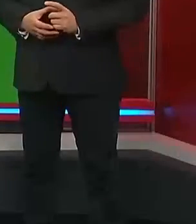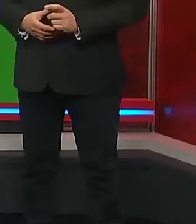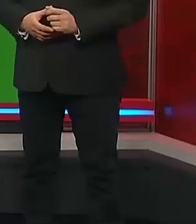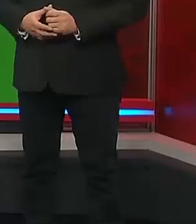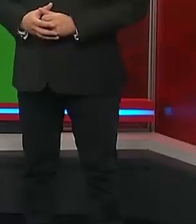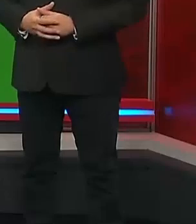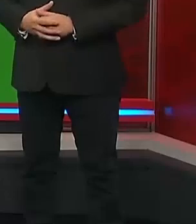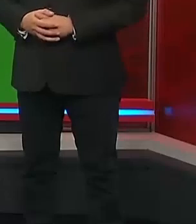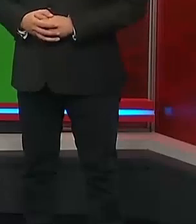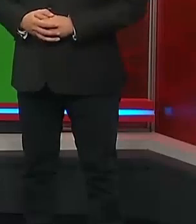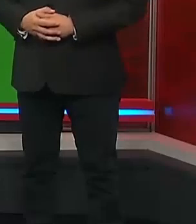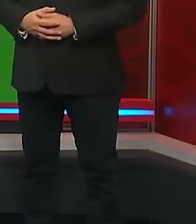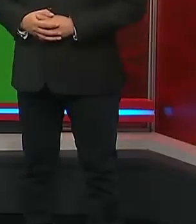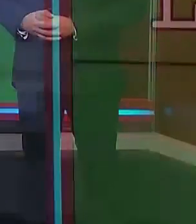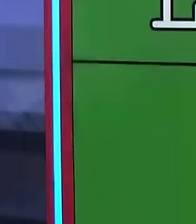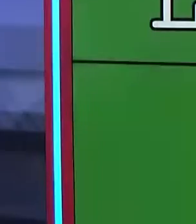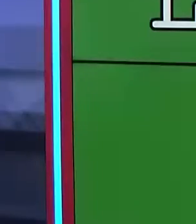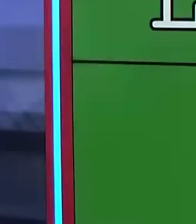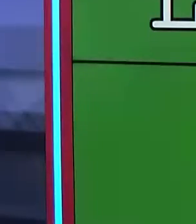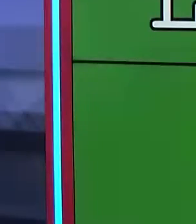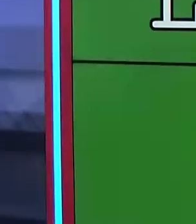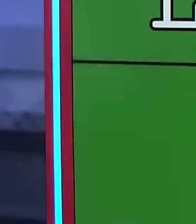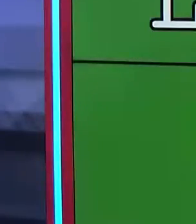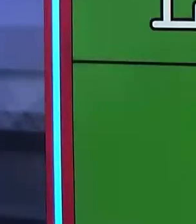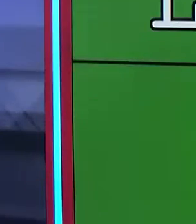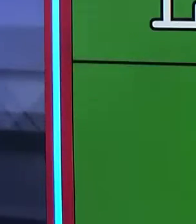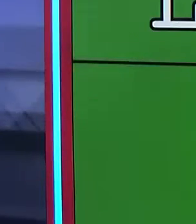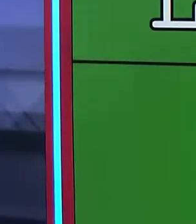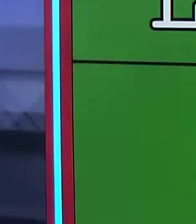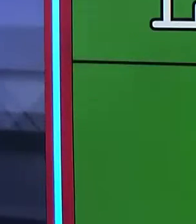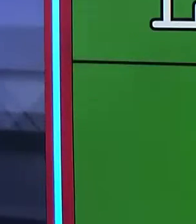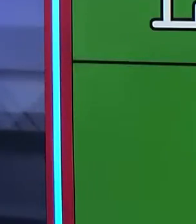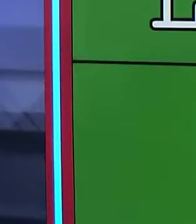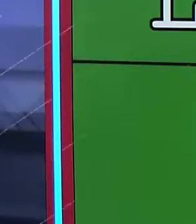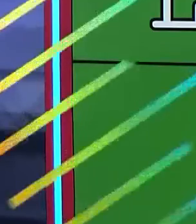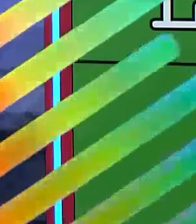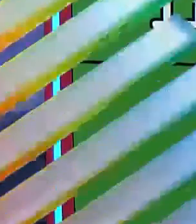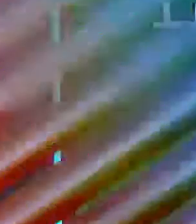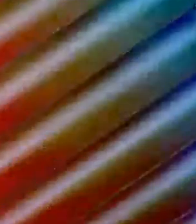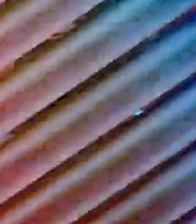Las estaciones del año. Las estaciones del año.